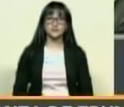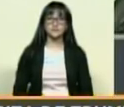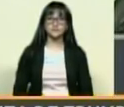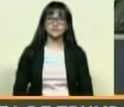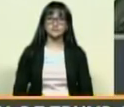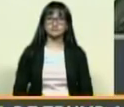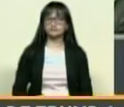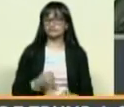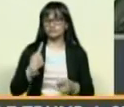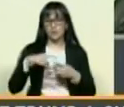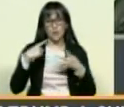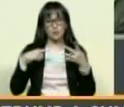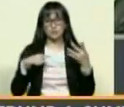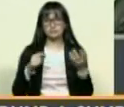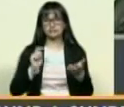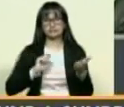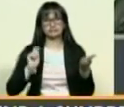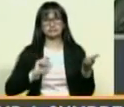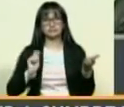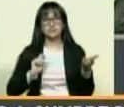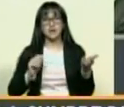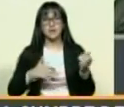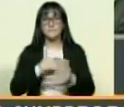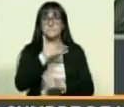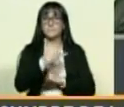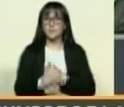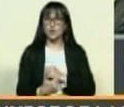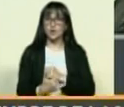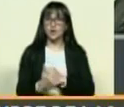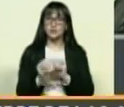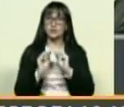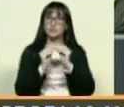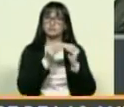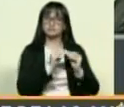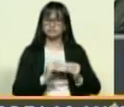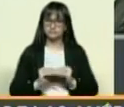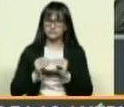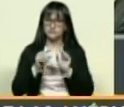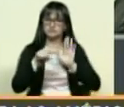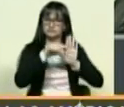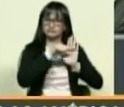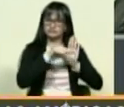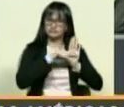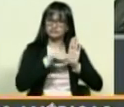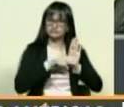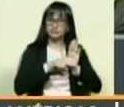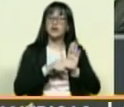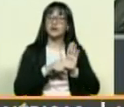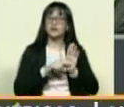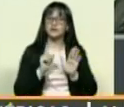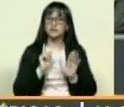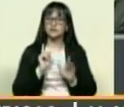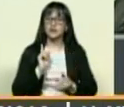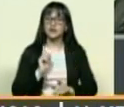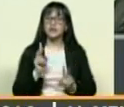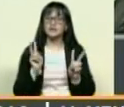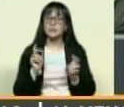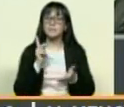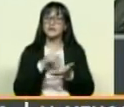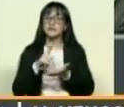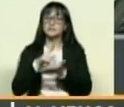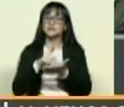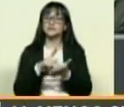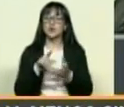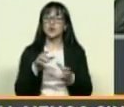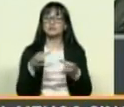entre otros documentos, un proyecto para la modificación de los términos y condiciones sobre la participación de los actores sociales